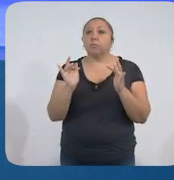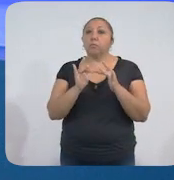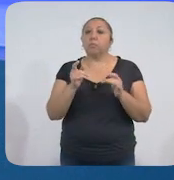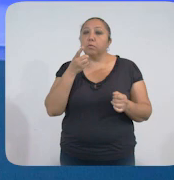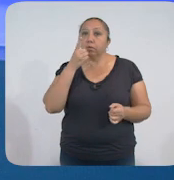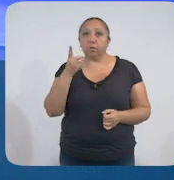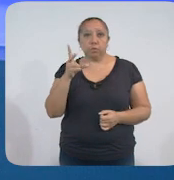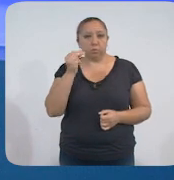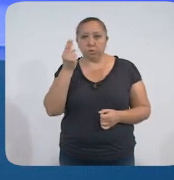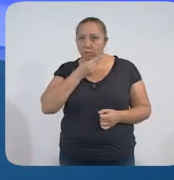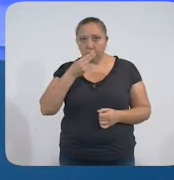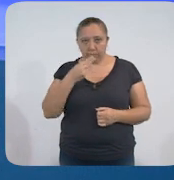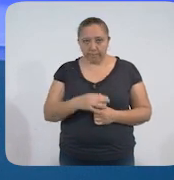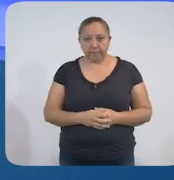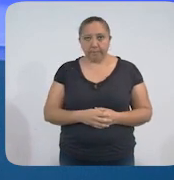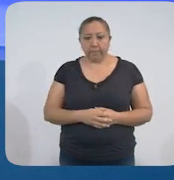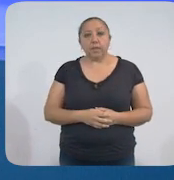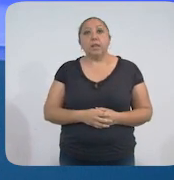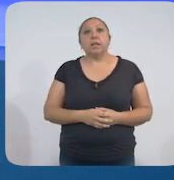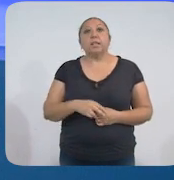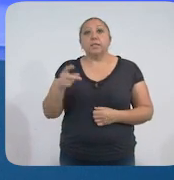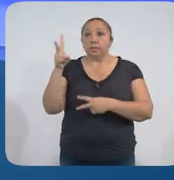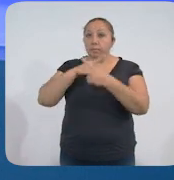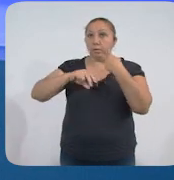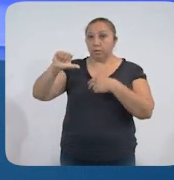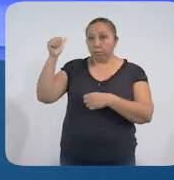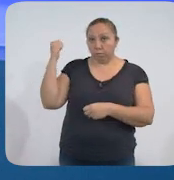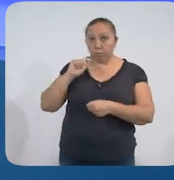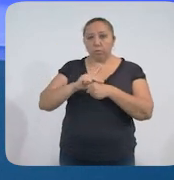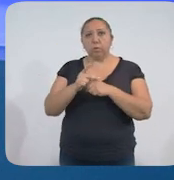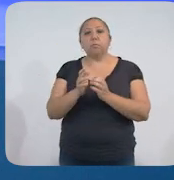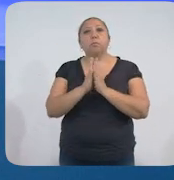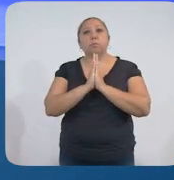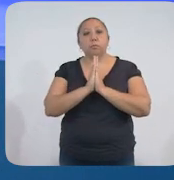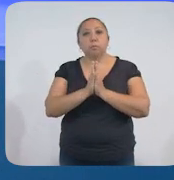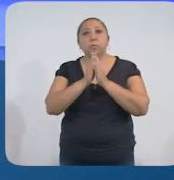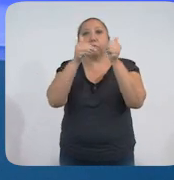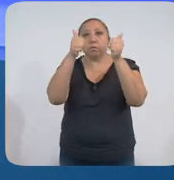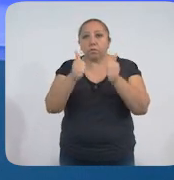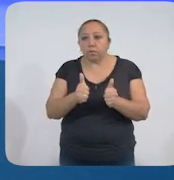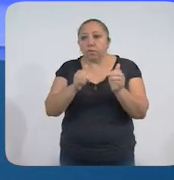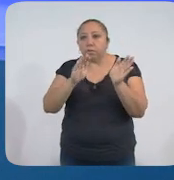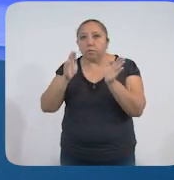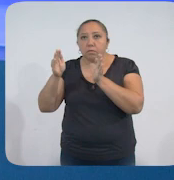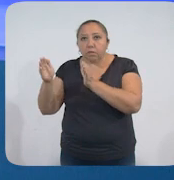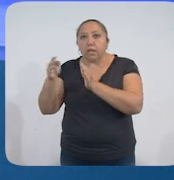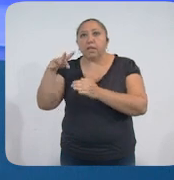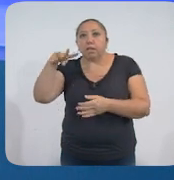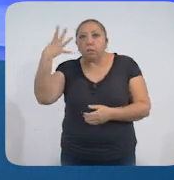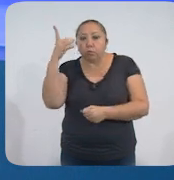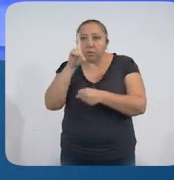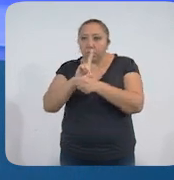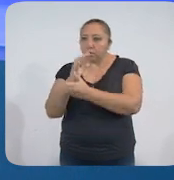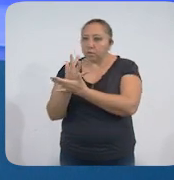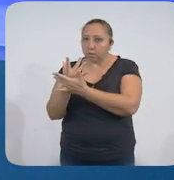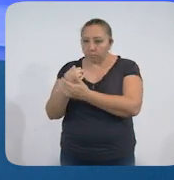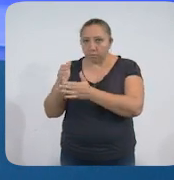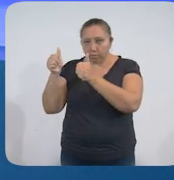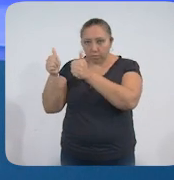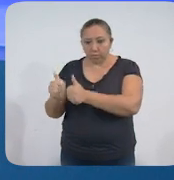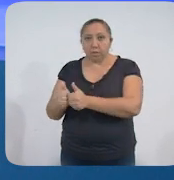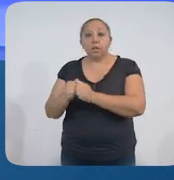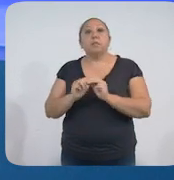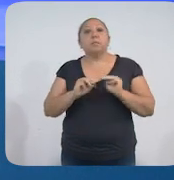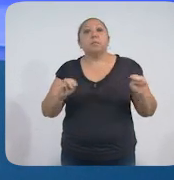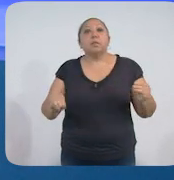social innecesario. Si vienes del extranjero, te invitamos a mantenerte aislado durante 14 días. Reiteramos que entre